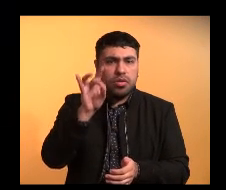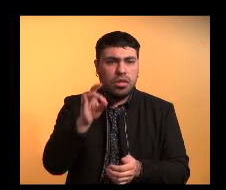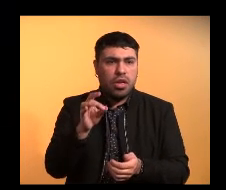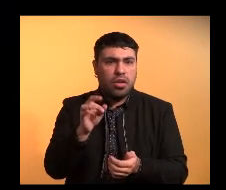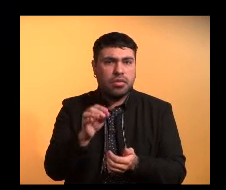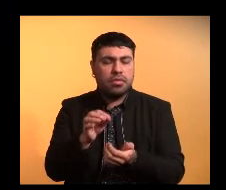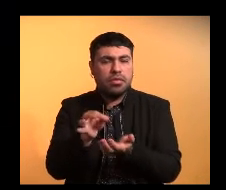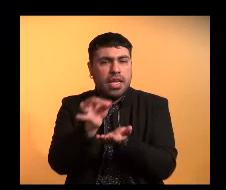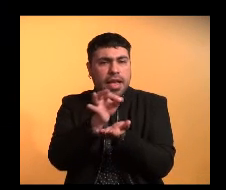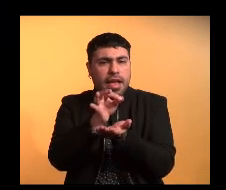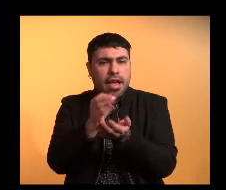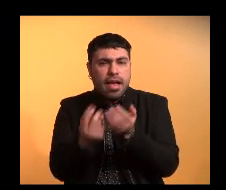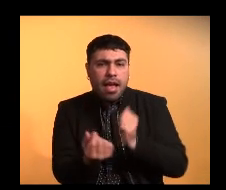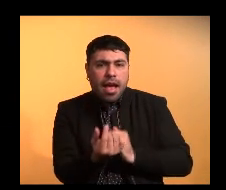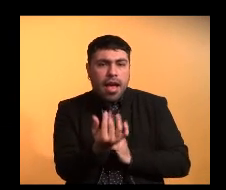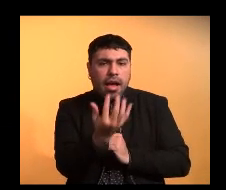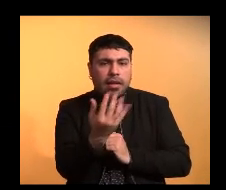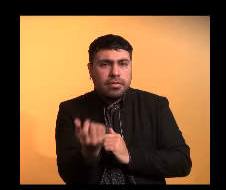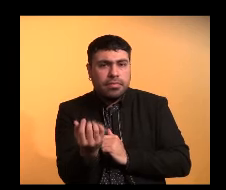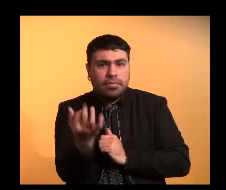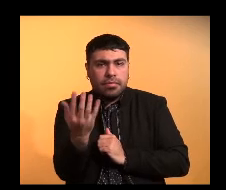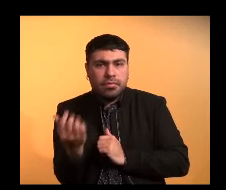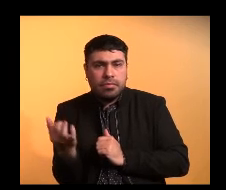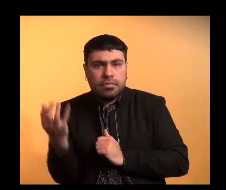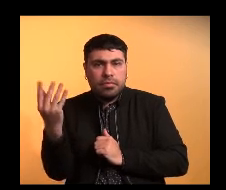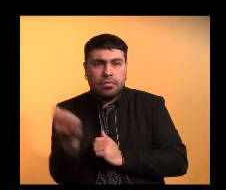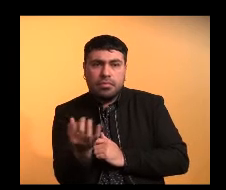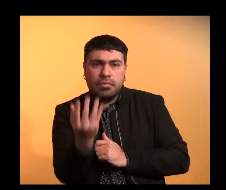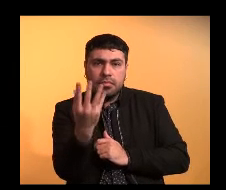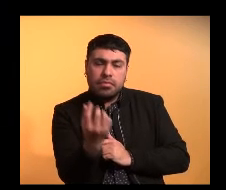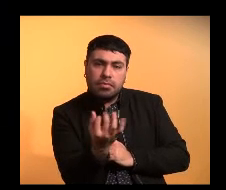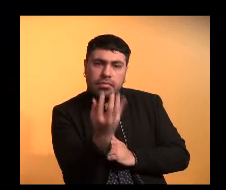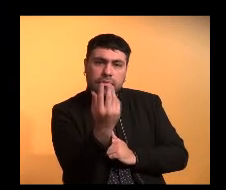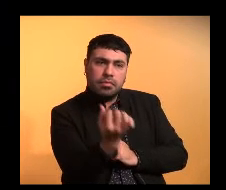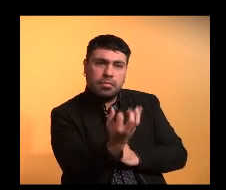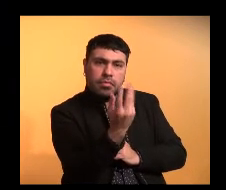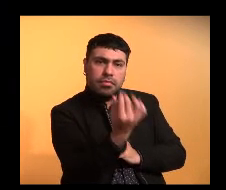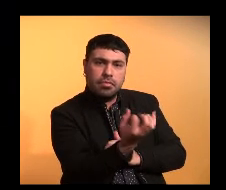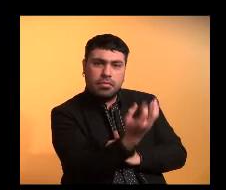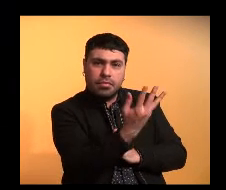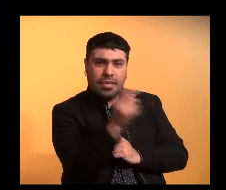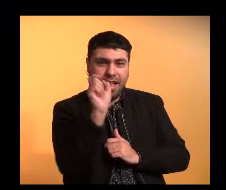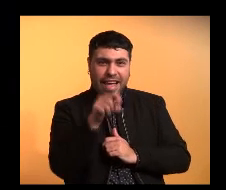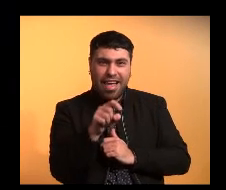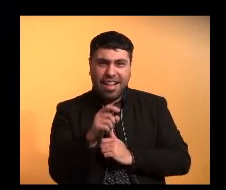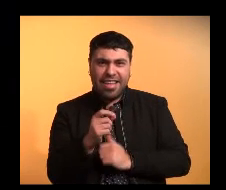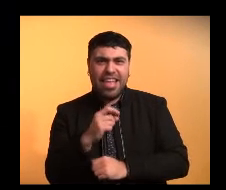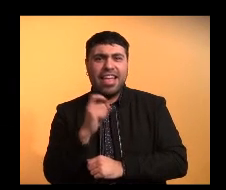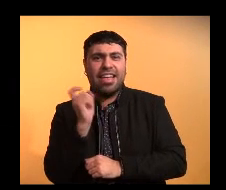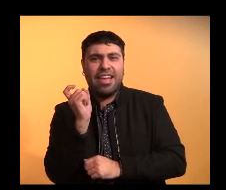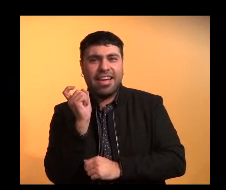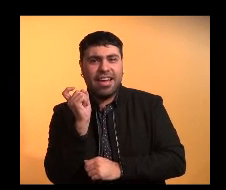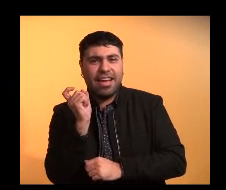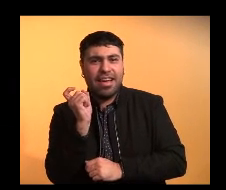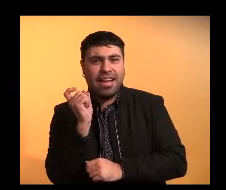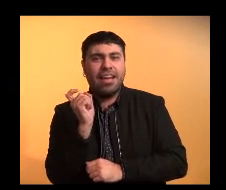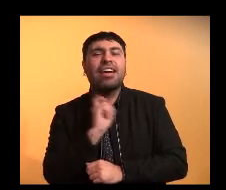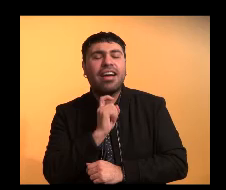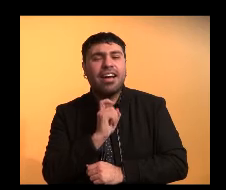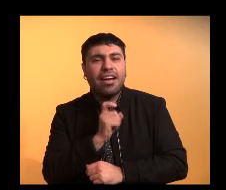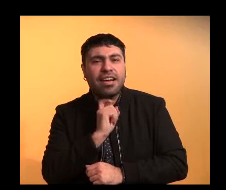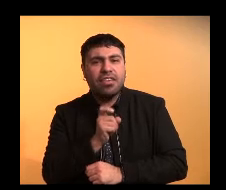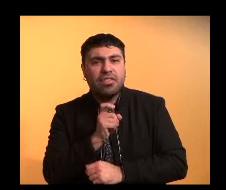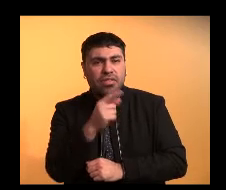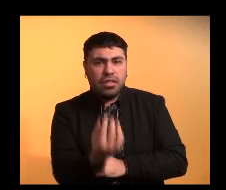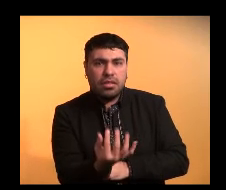y animales que venían adheridos a Durvilea y Macrocystis, dos algas cafés que no crecen en Antártica,